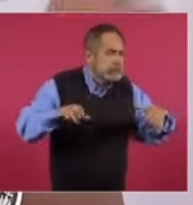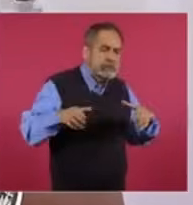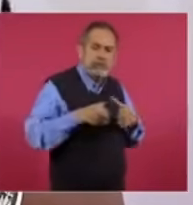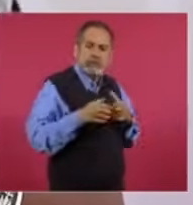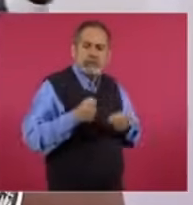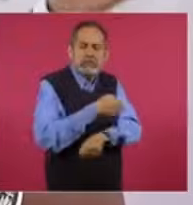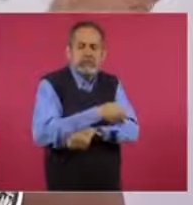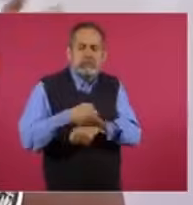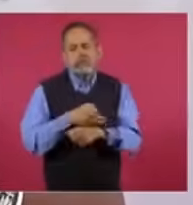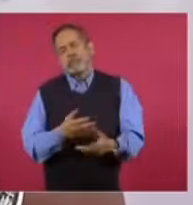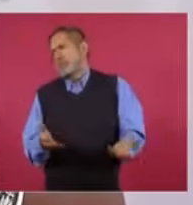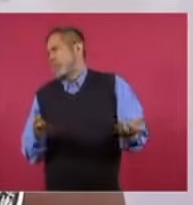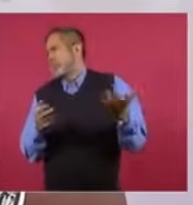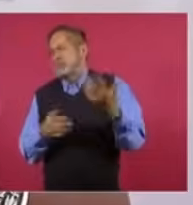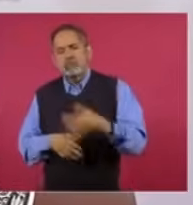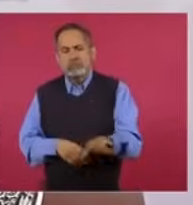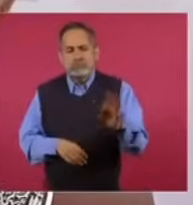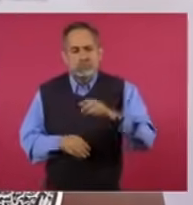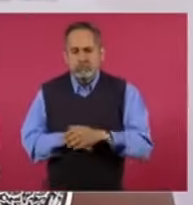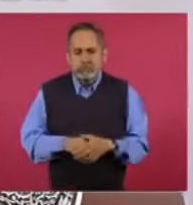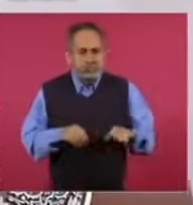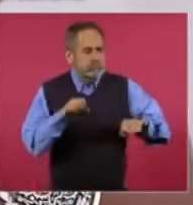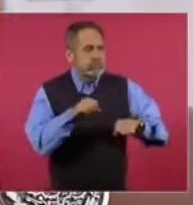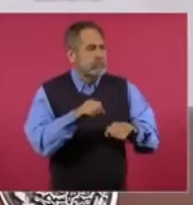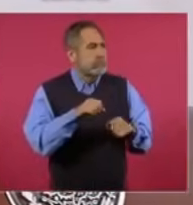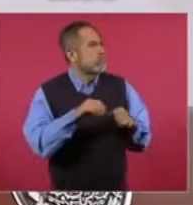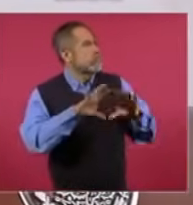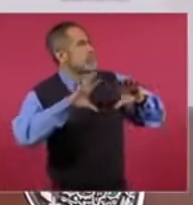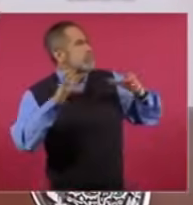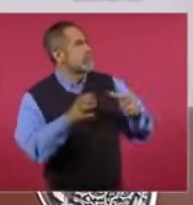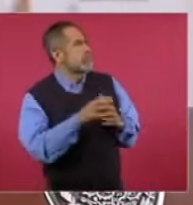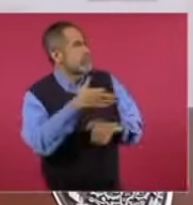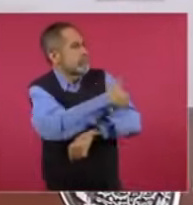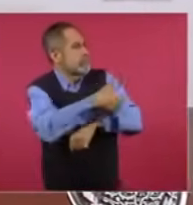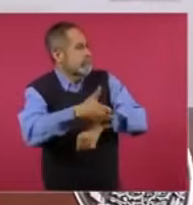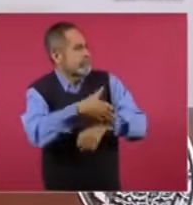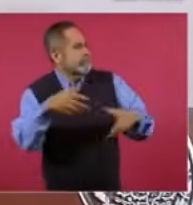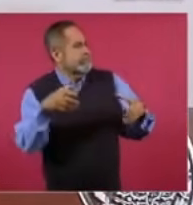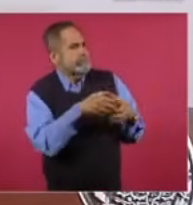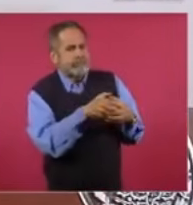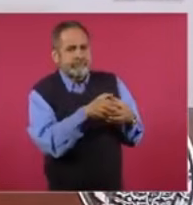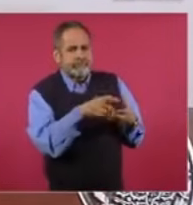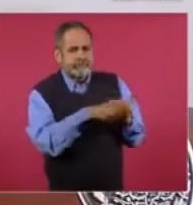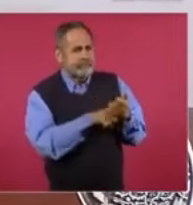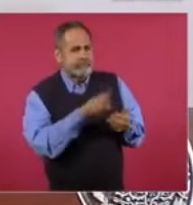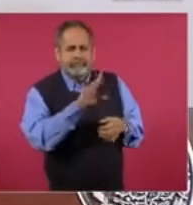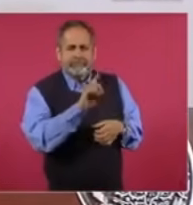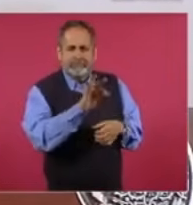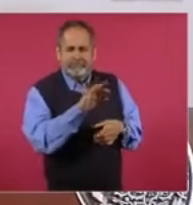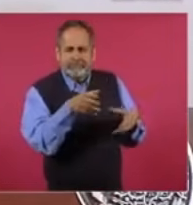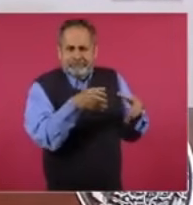Pues ese es el poder de la familia, ¿no? Es el dije.